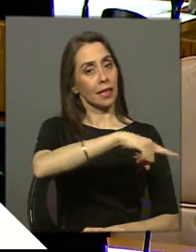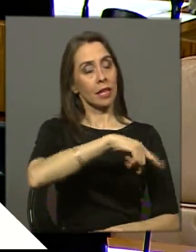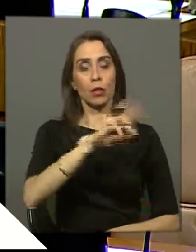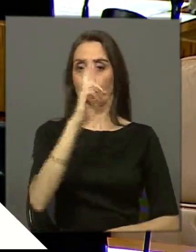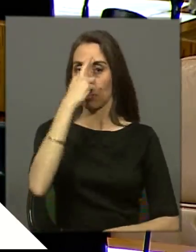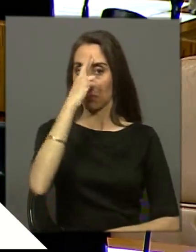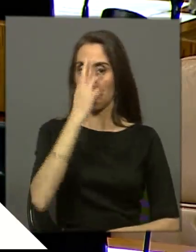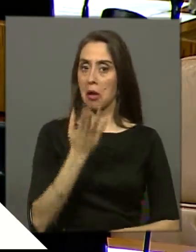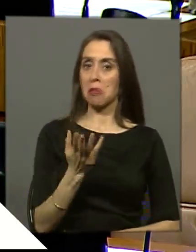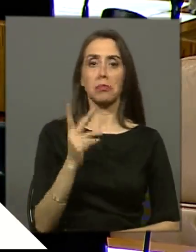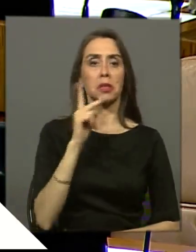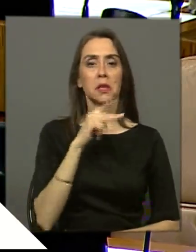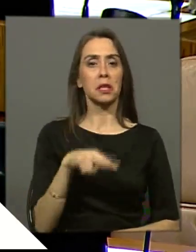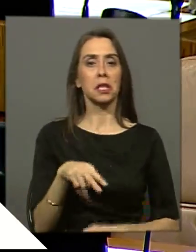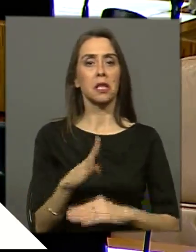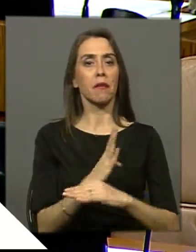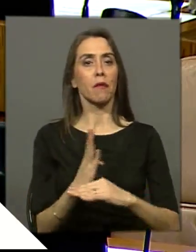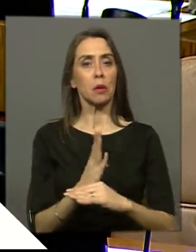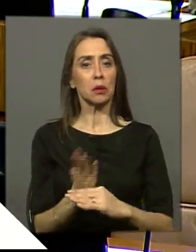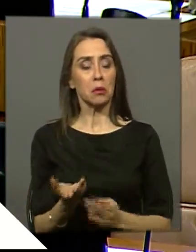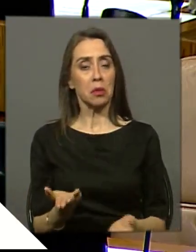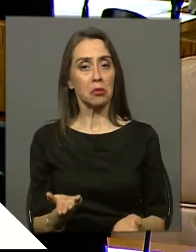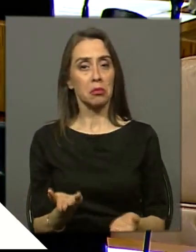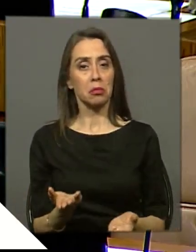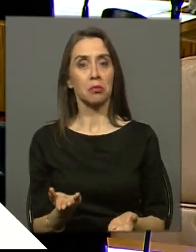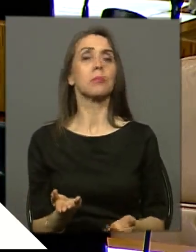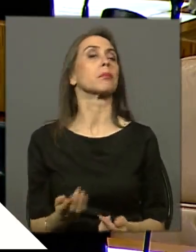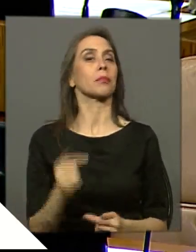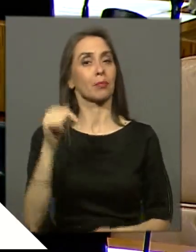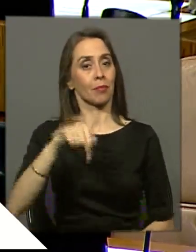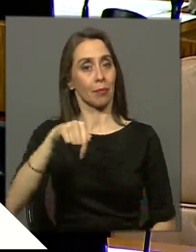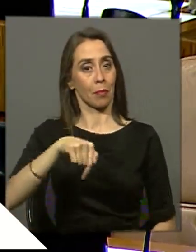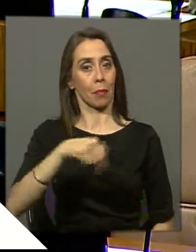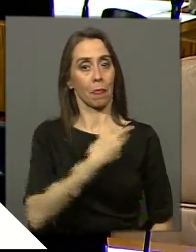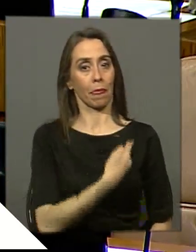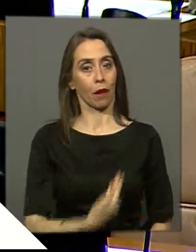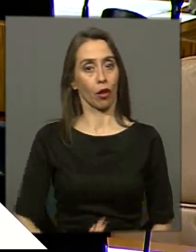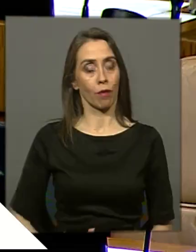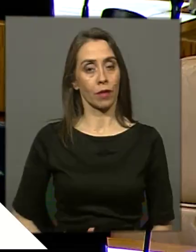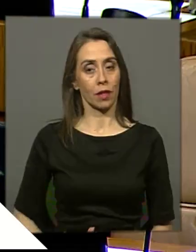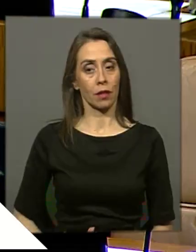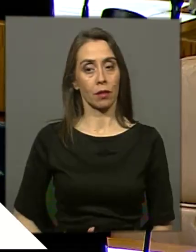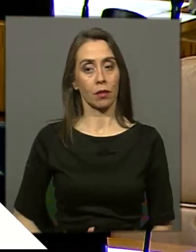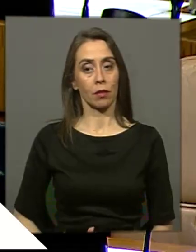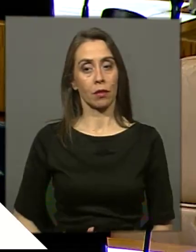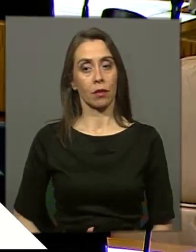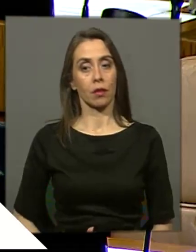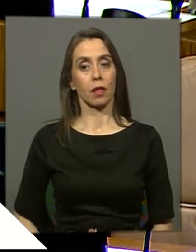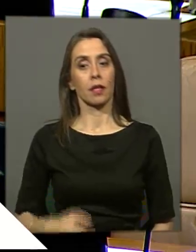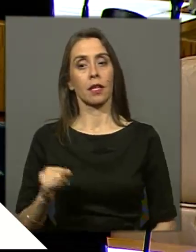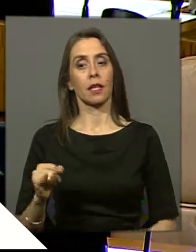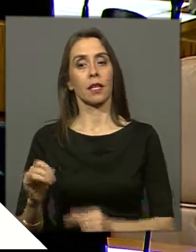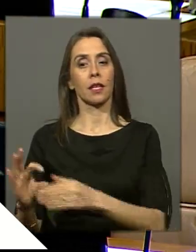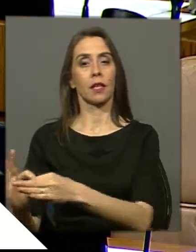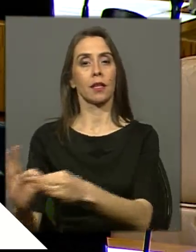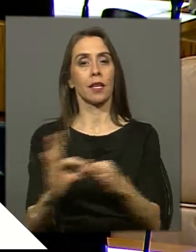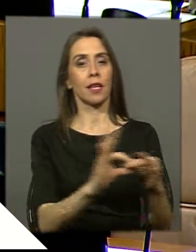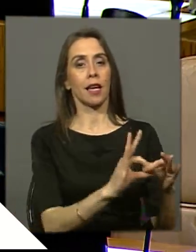que no tiene fundamento porque en verdad para este gobierno como para la alianza que lo sustenta